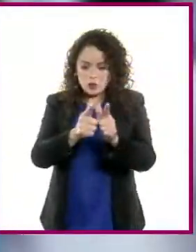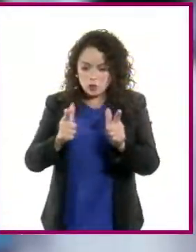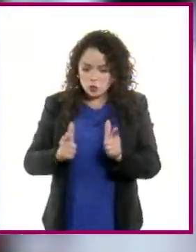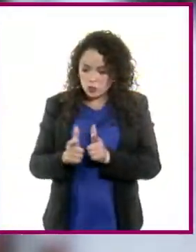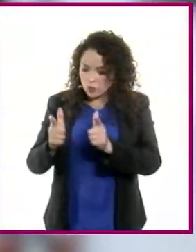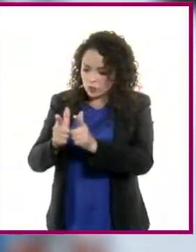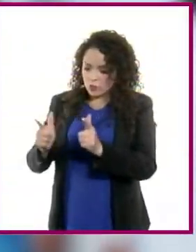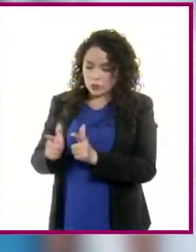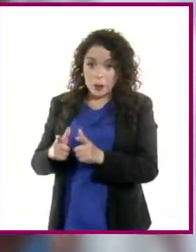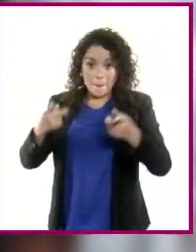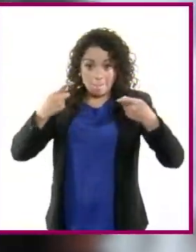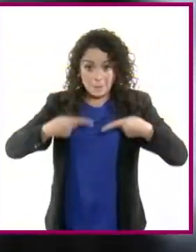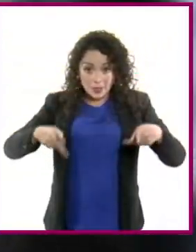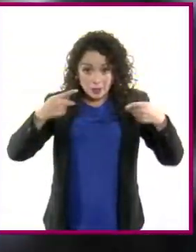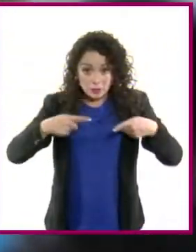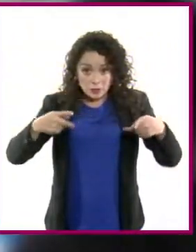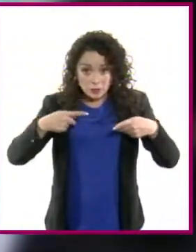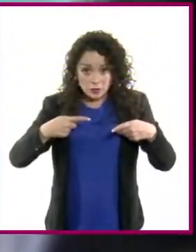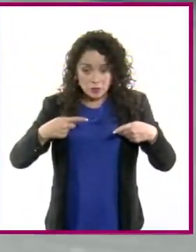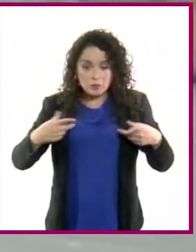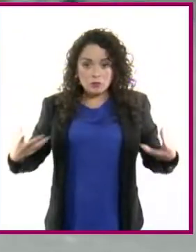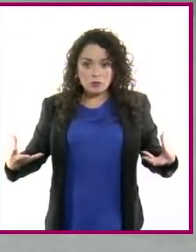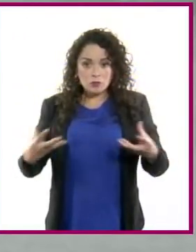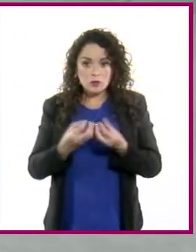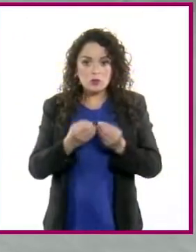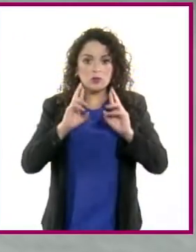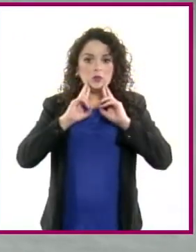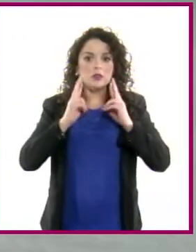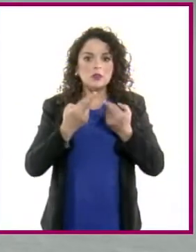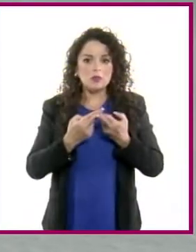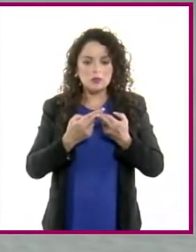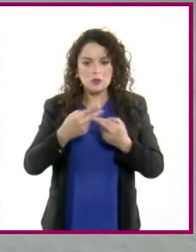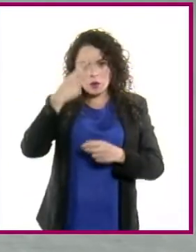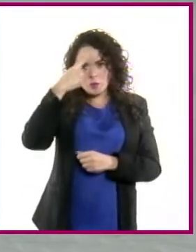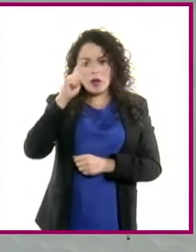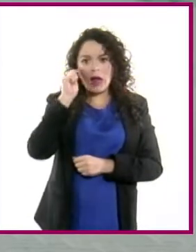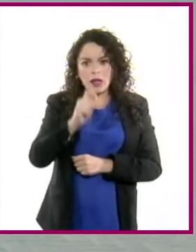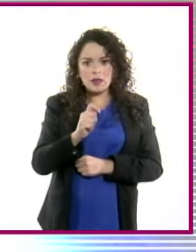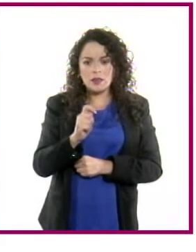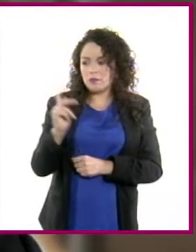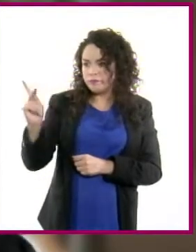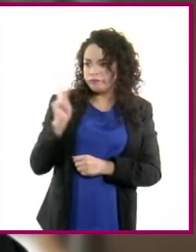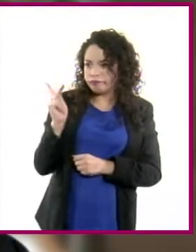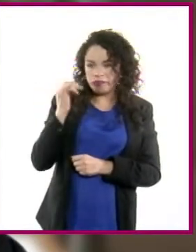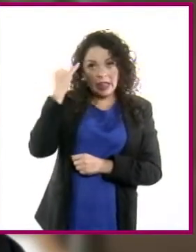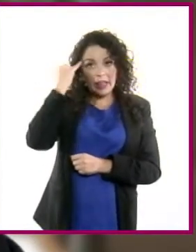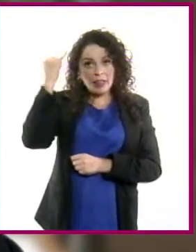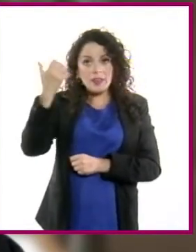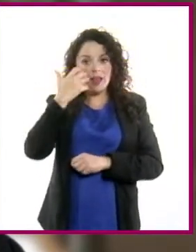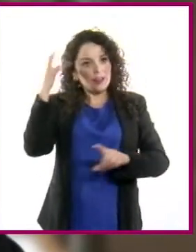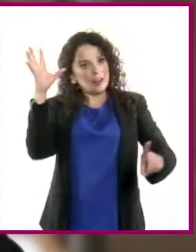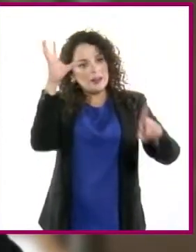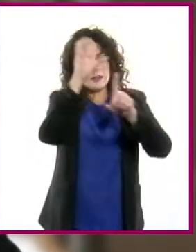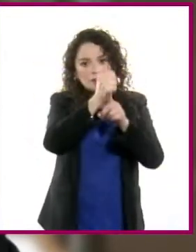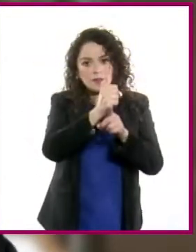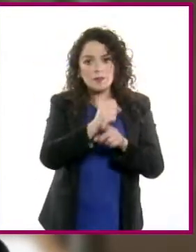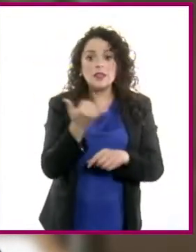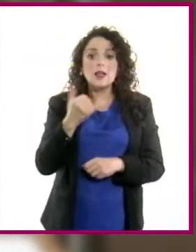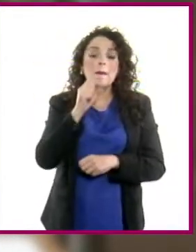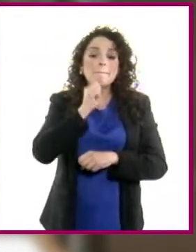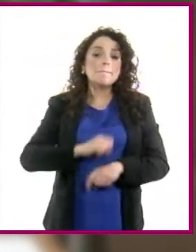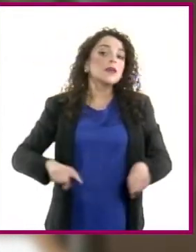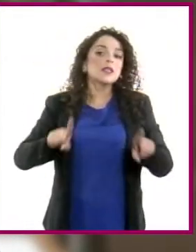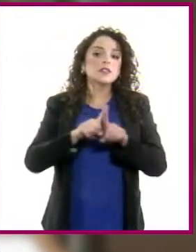que los seres humanos nos reunimos para perseguir metas en común y también por los símbolos mediante